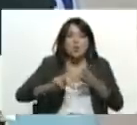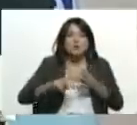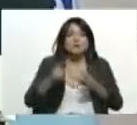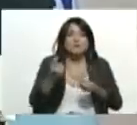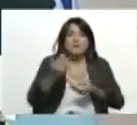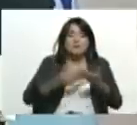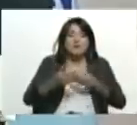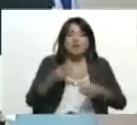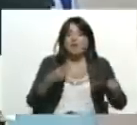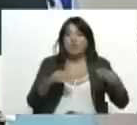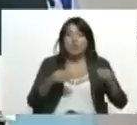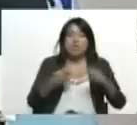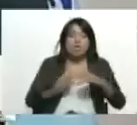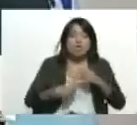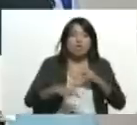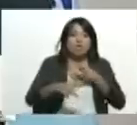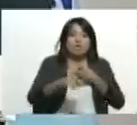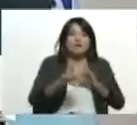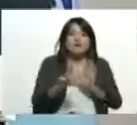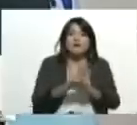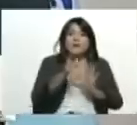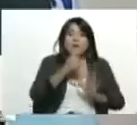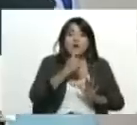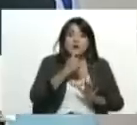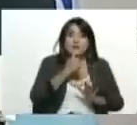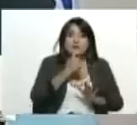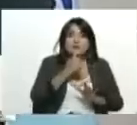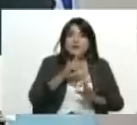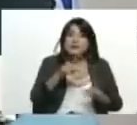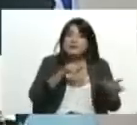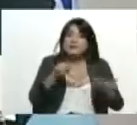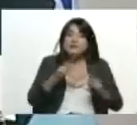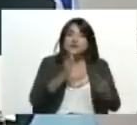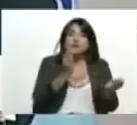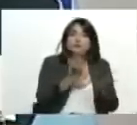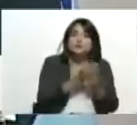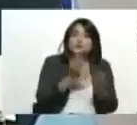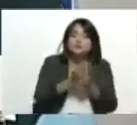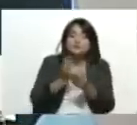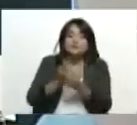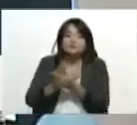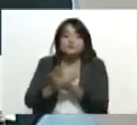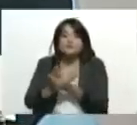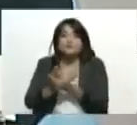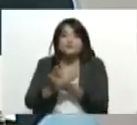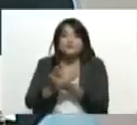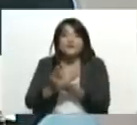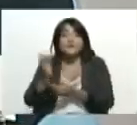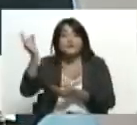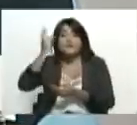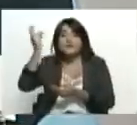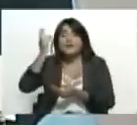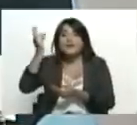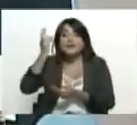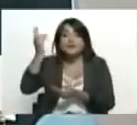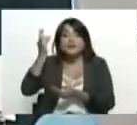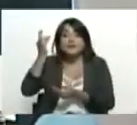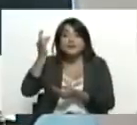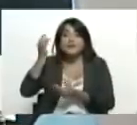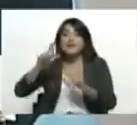ya eso está dentro de documento que reposa en la fiscalía Federal correspondiente en los Estados Unidos de